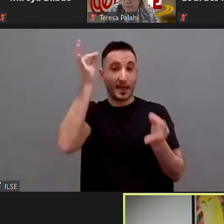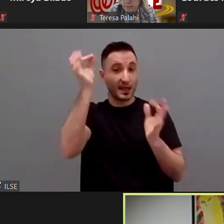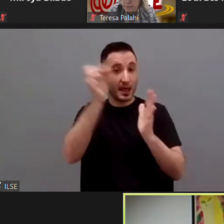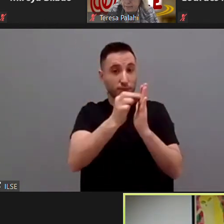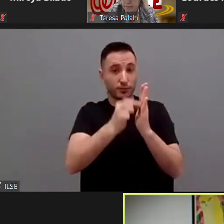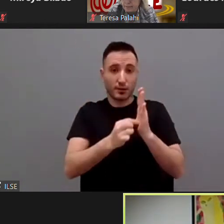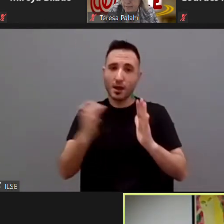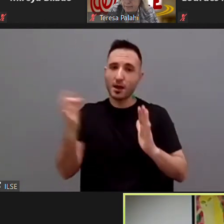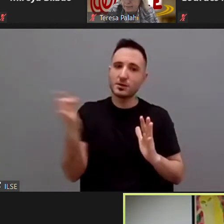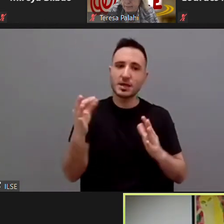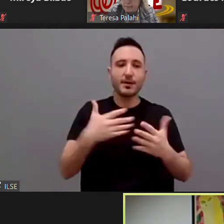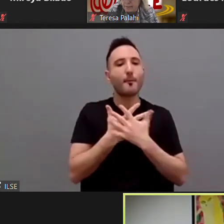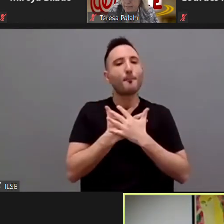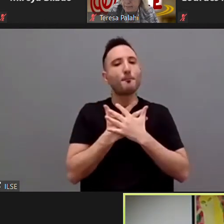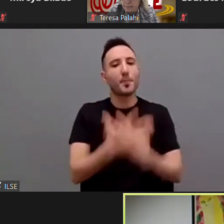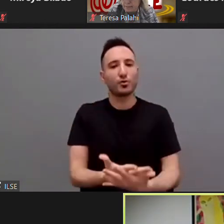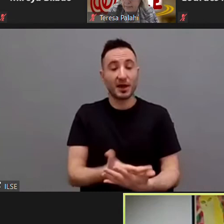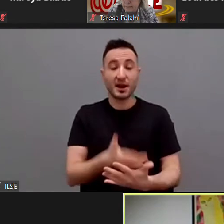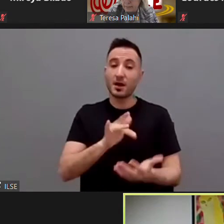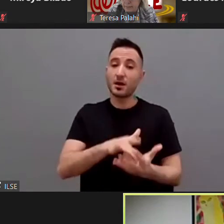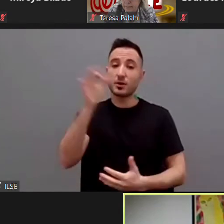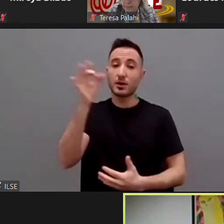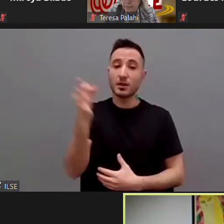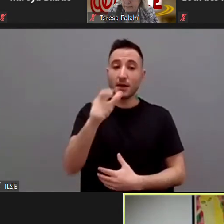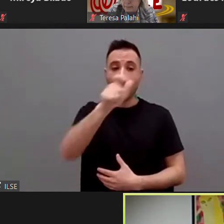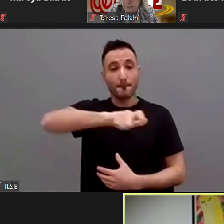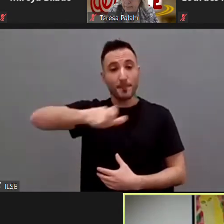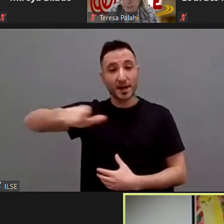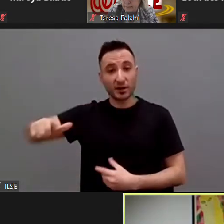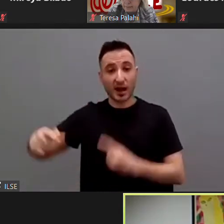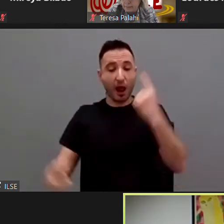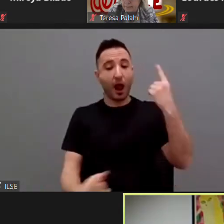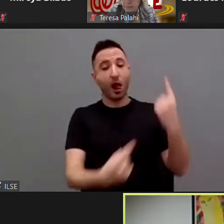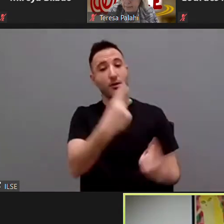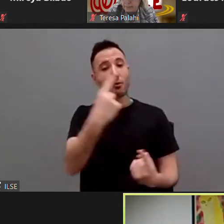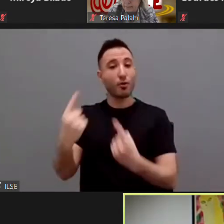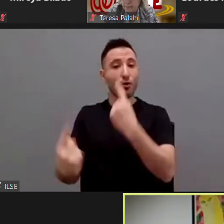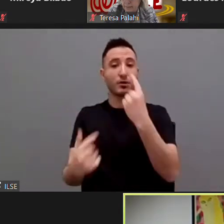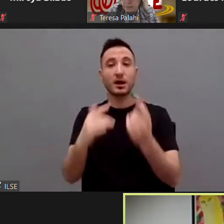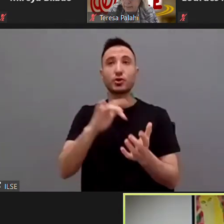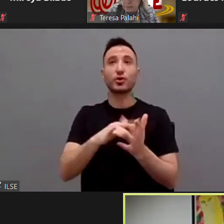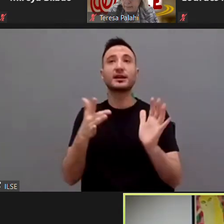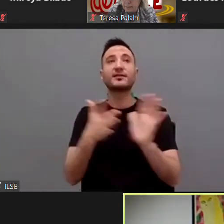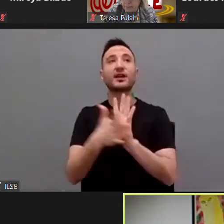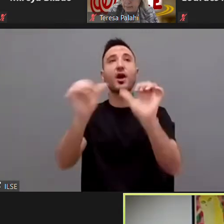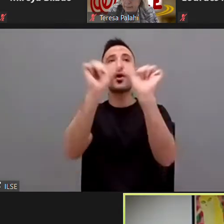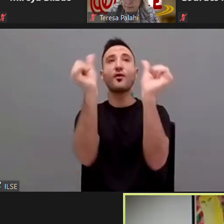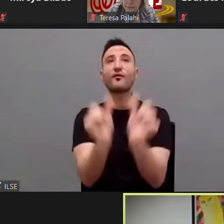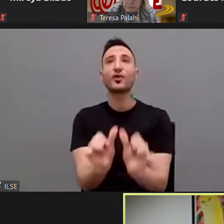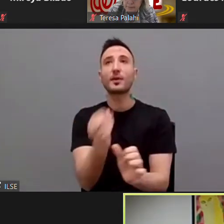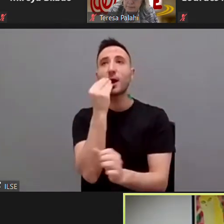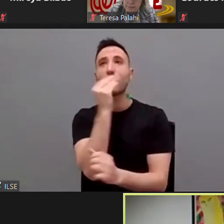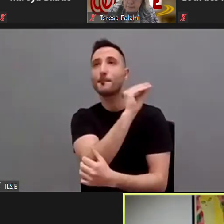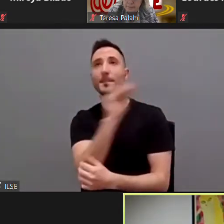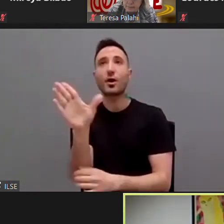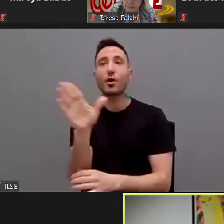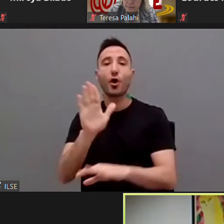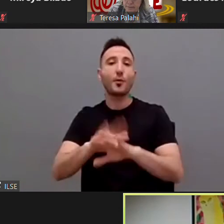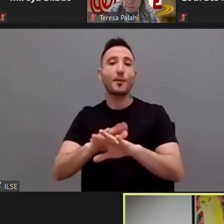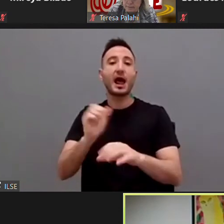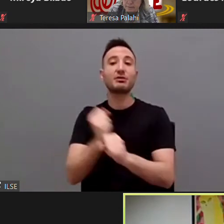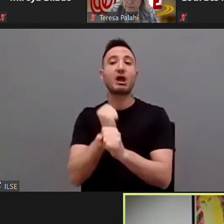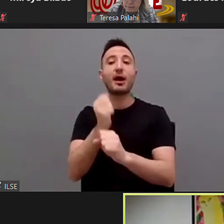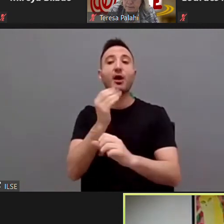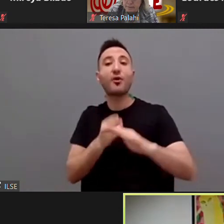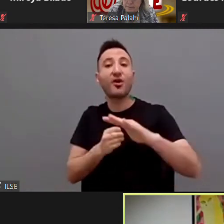voluntaria y además hay personas a las que es muy probable que no sea su mejor fórmula para incorporarse laboralmente,